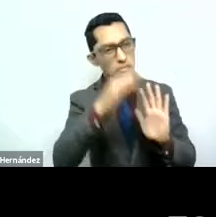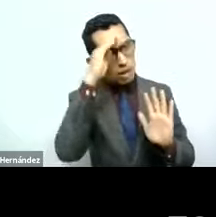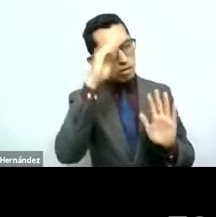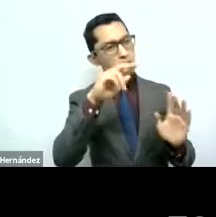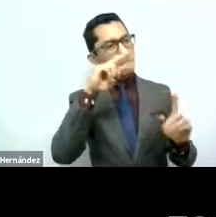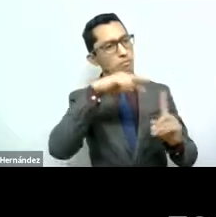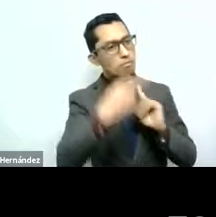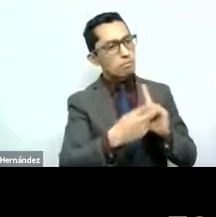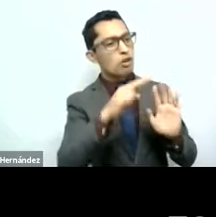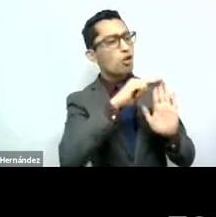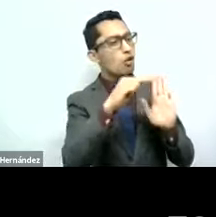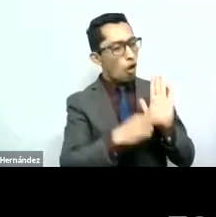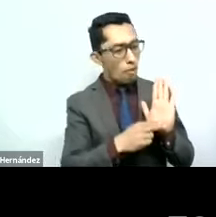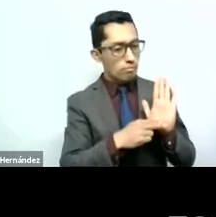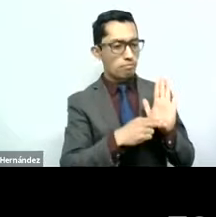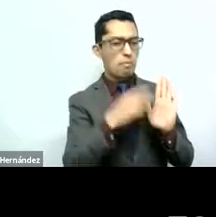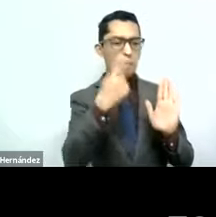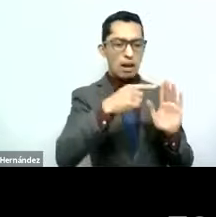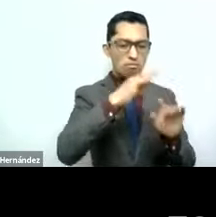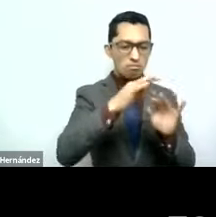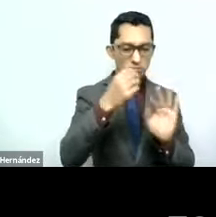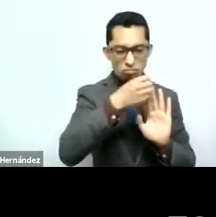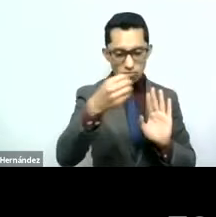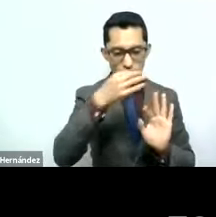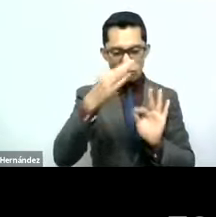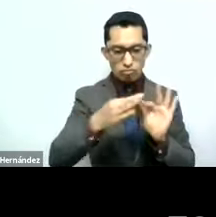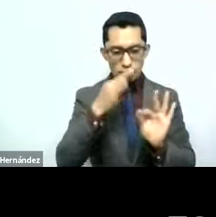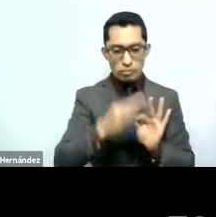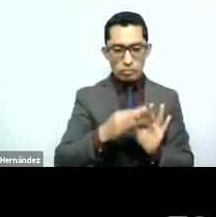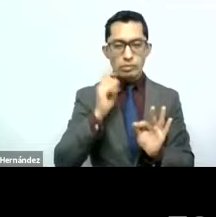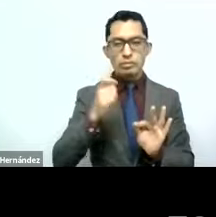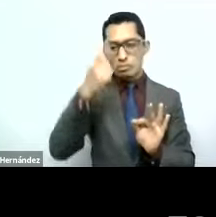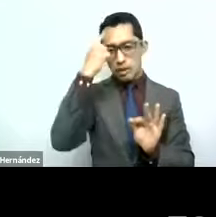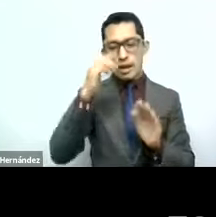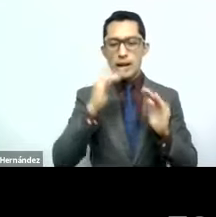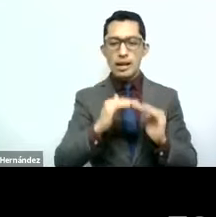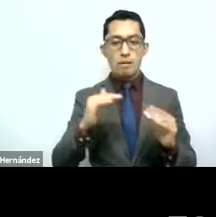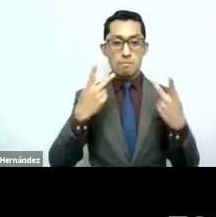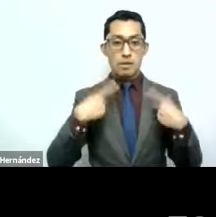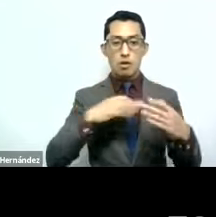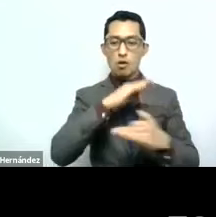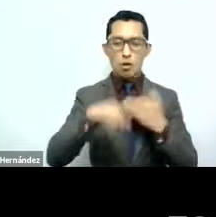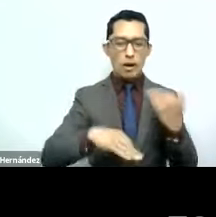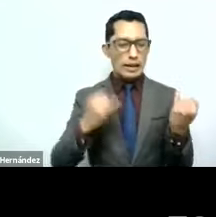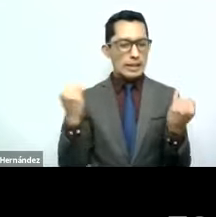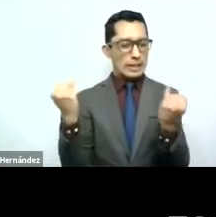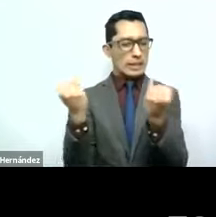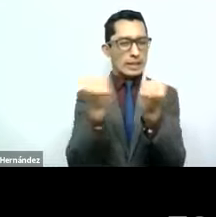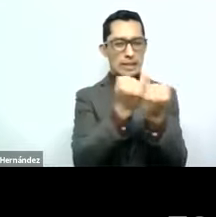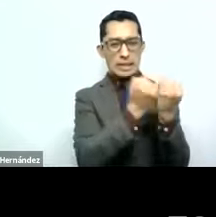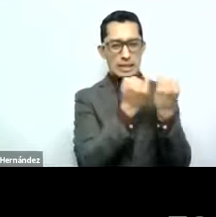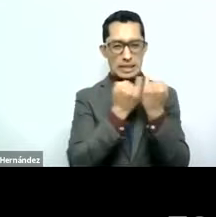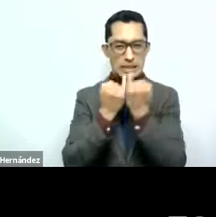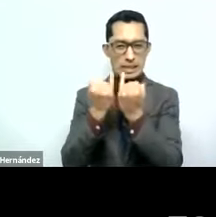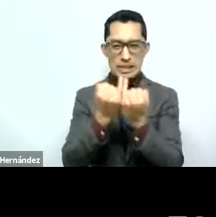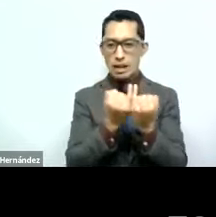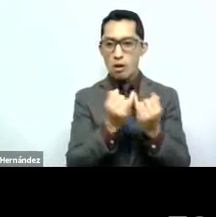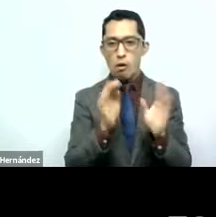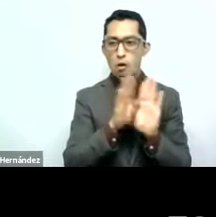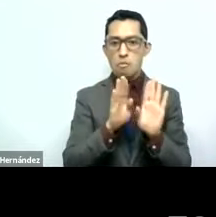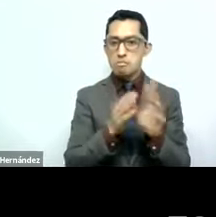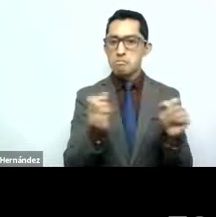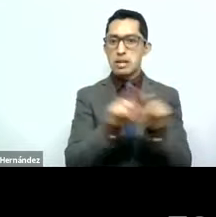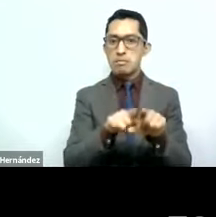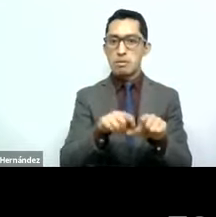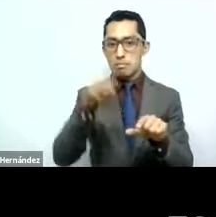La normalidad es un marco convencional que homogeniza a los humanos, como ovejas encerradas en un aprisco. Si